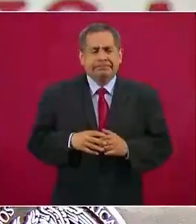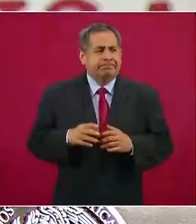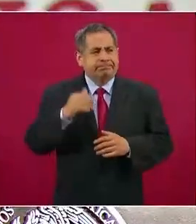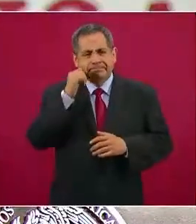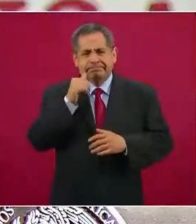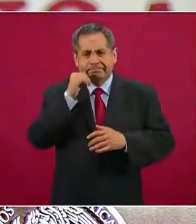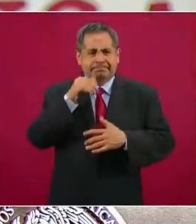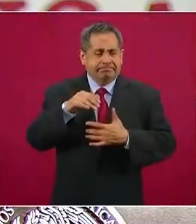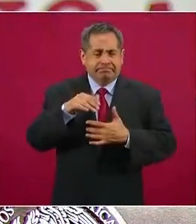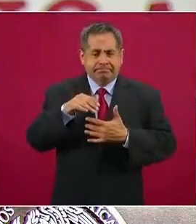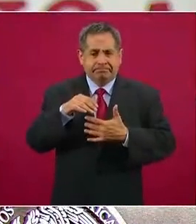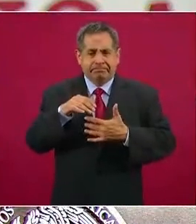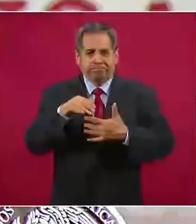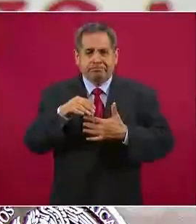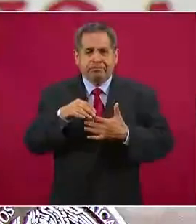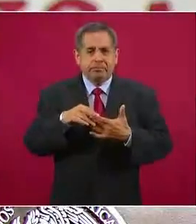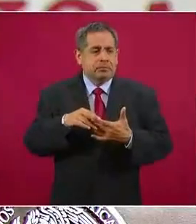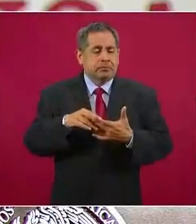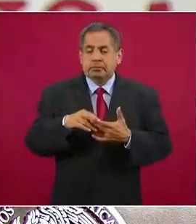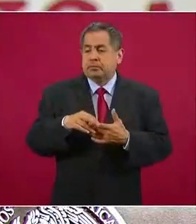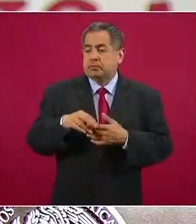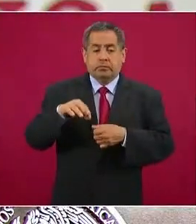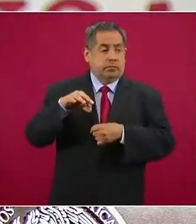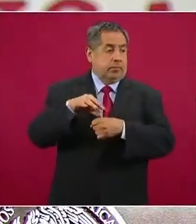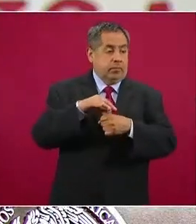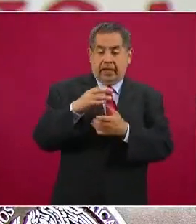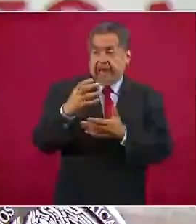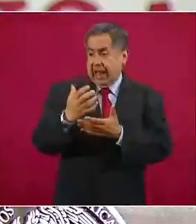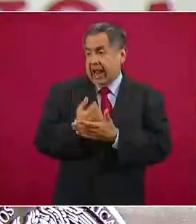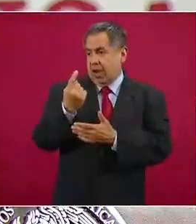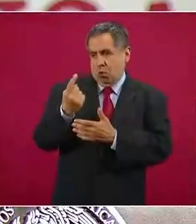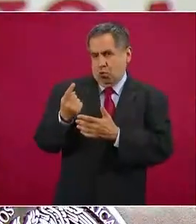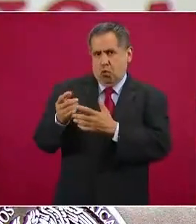agruparse las fuerzas conservadoras